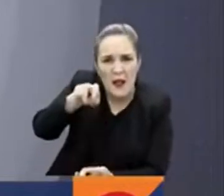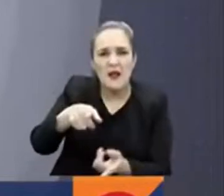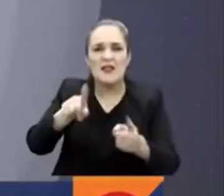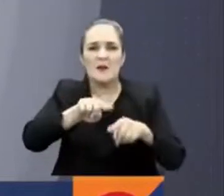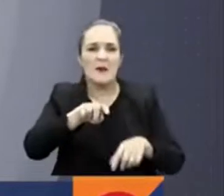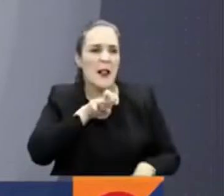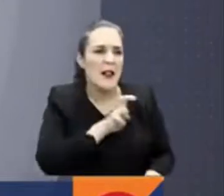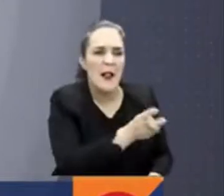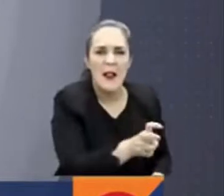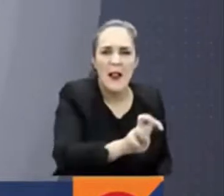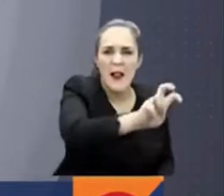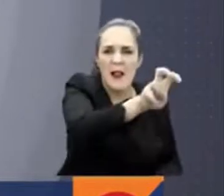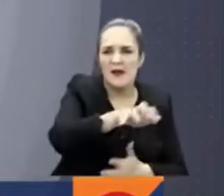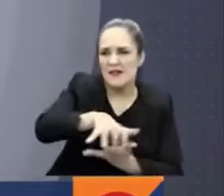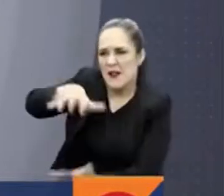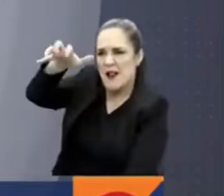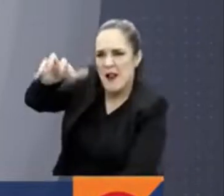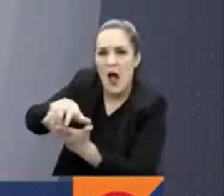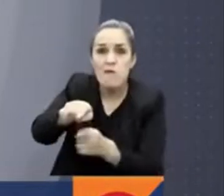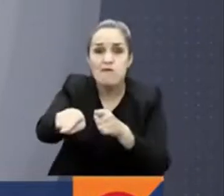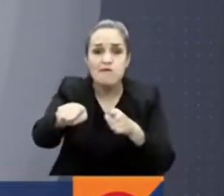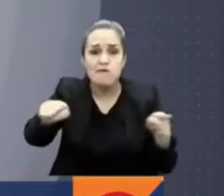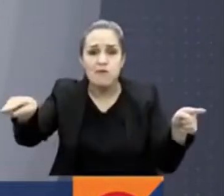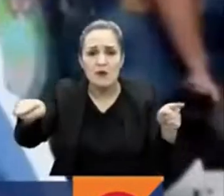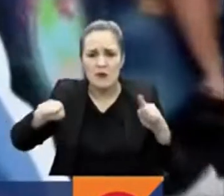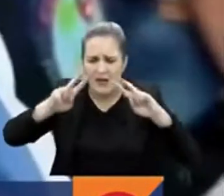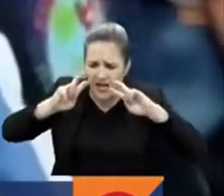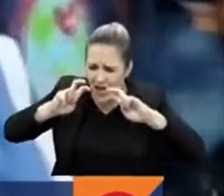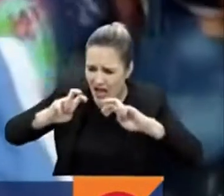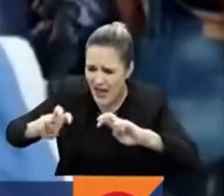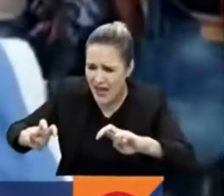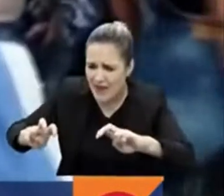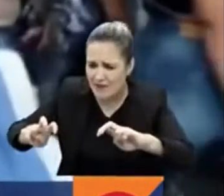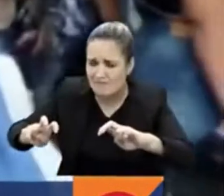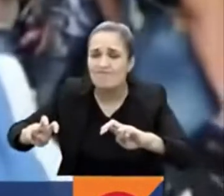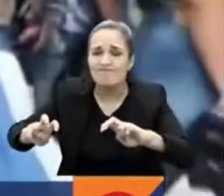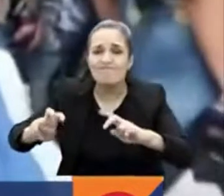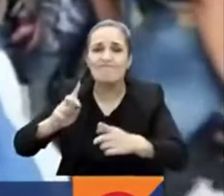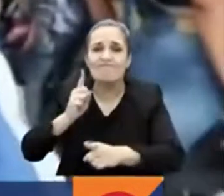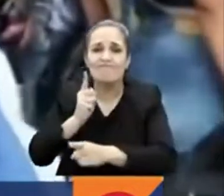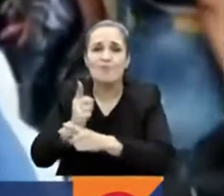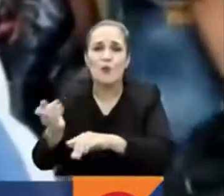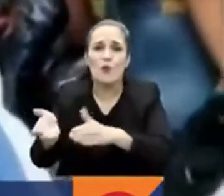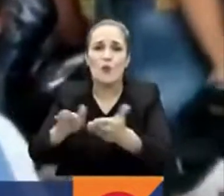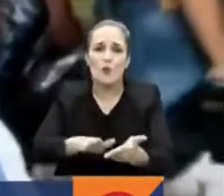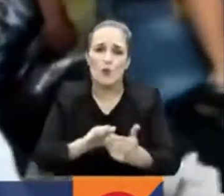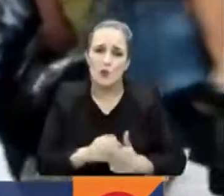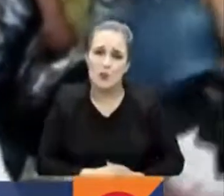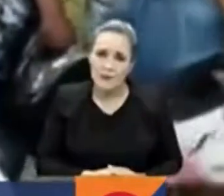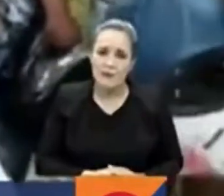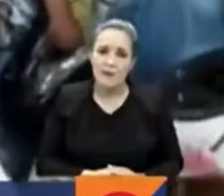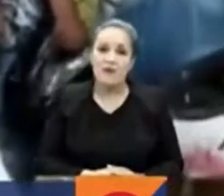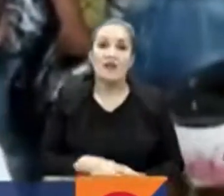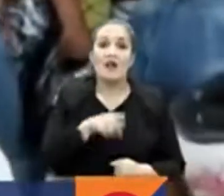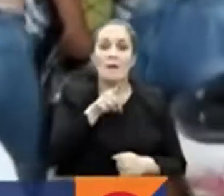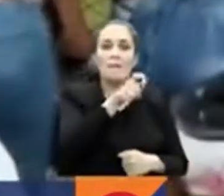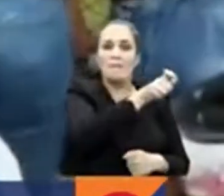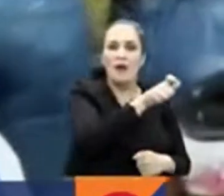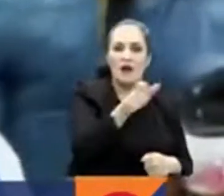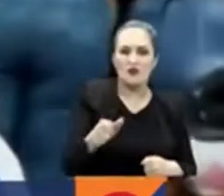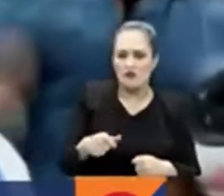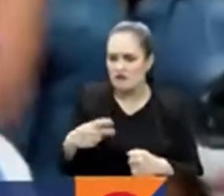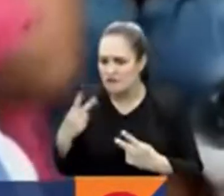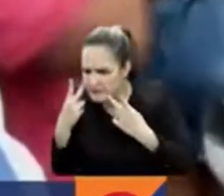de su desaparición, el cuerpo fue encontrado aguas arriba. Ingresaron nuevamente los pescadores revisando ahí en la zona con sus